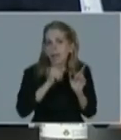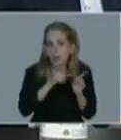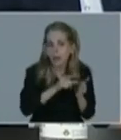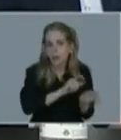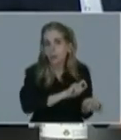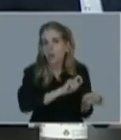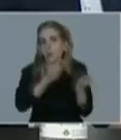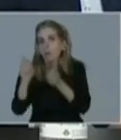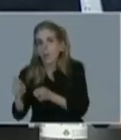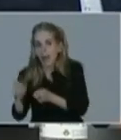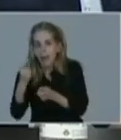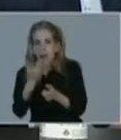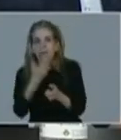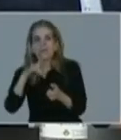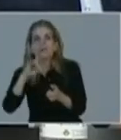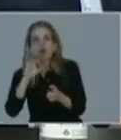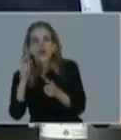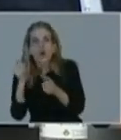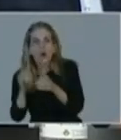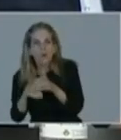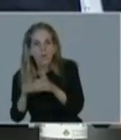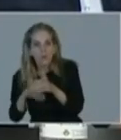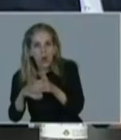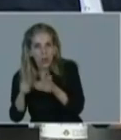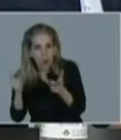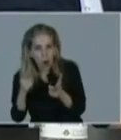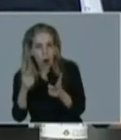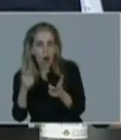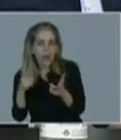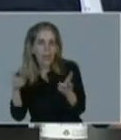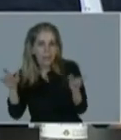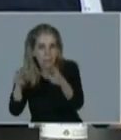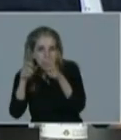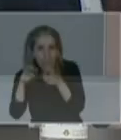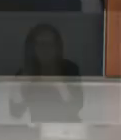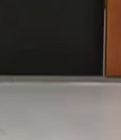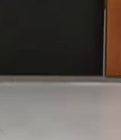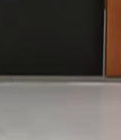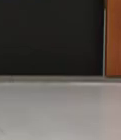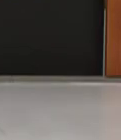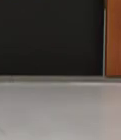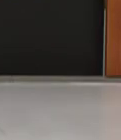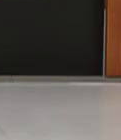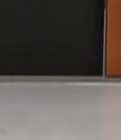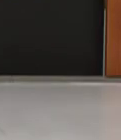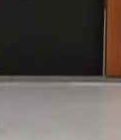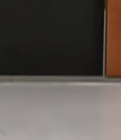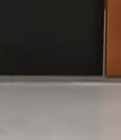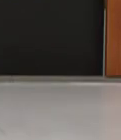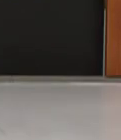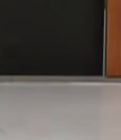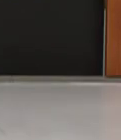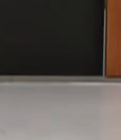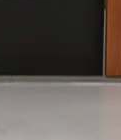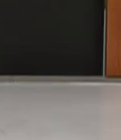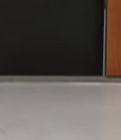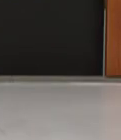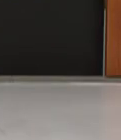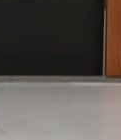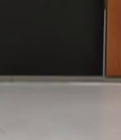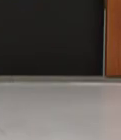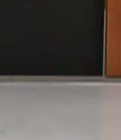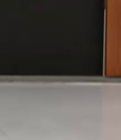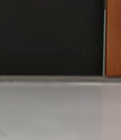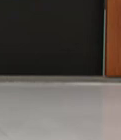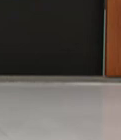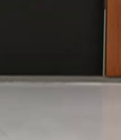presupuesto, no fue la oposición. Muy bien. Fue el gobierno. Entonces creo, y con esto concluyo, sí, en